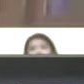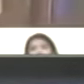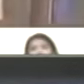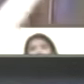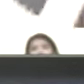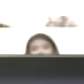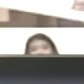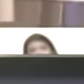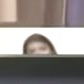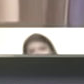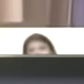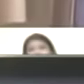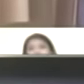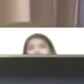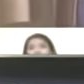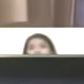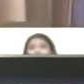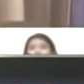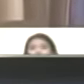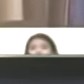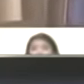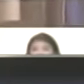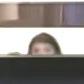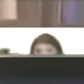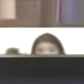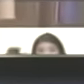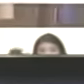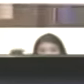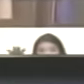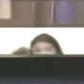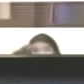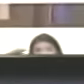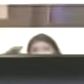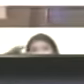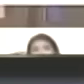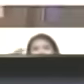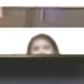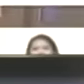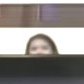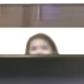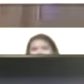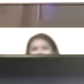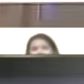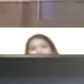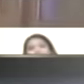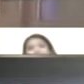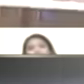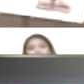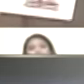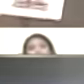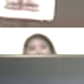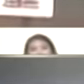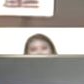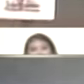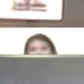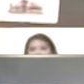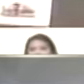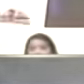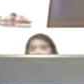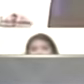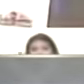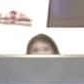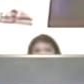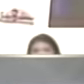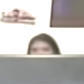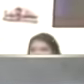recalcar que para mover un transformador de este tipo, esos transformadores pesan entre 100 y 150 kilogramos. Es decir, que no lo puede hacer una sola persona.